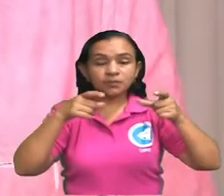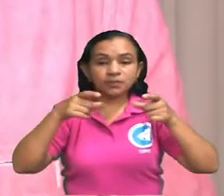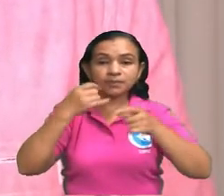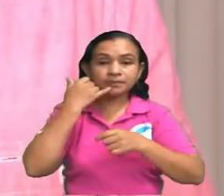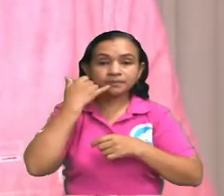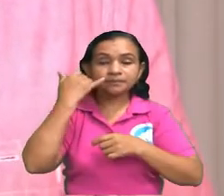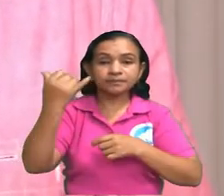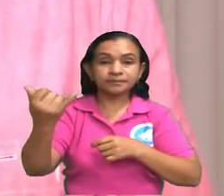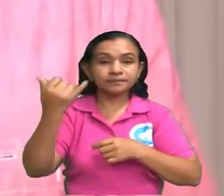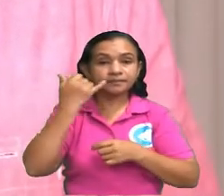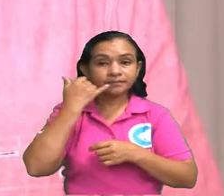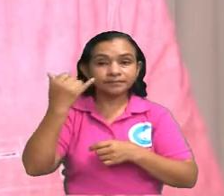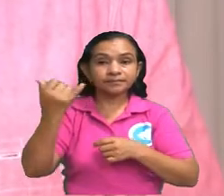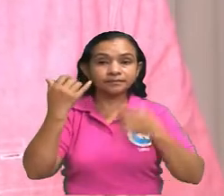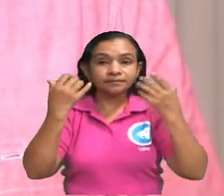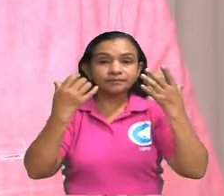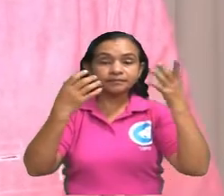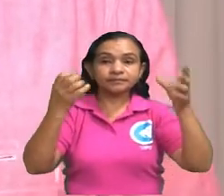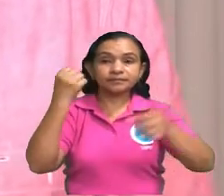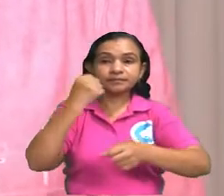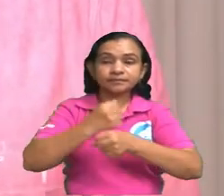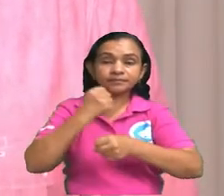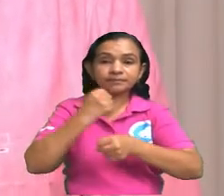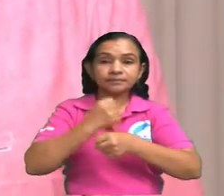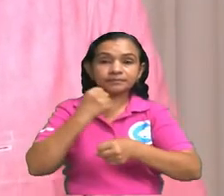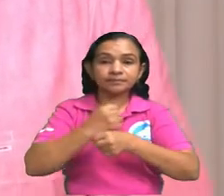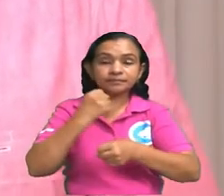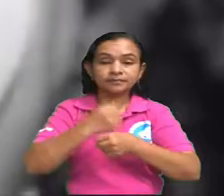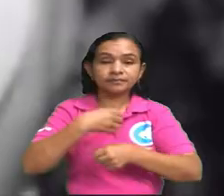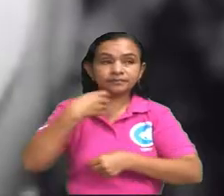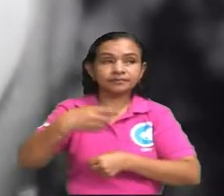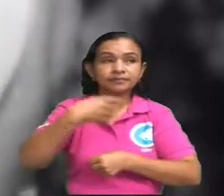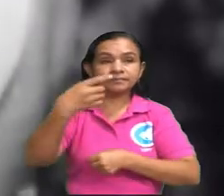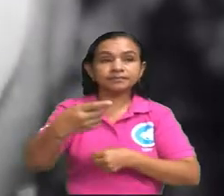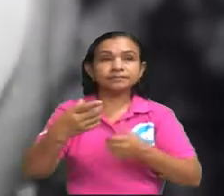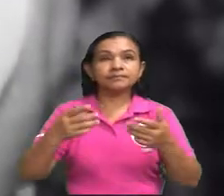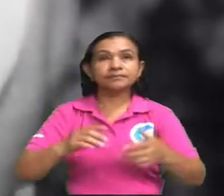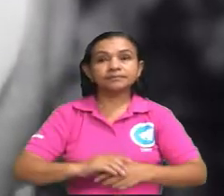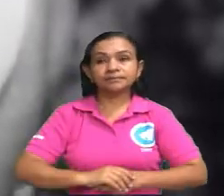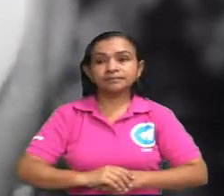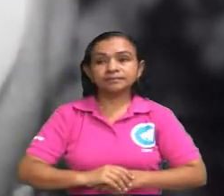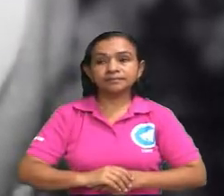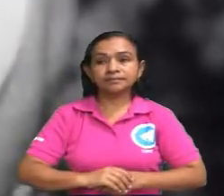llamaban por razones de trabajo, del trabajo cotidiano.